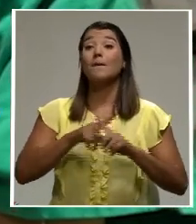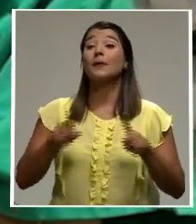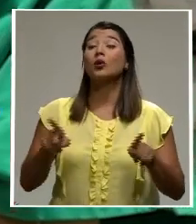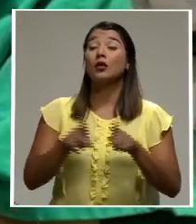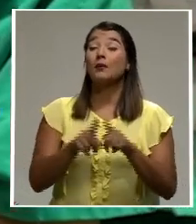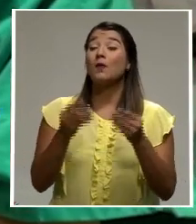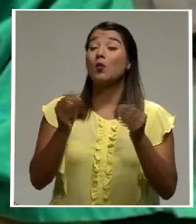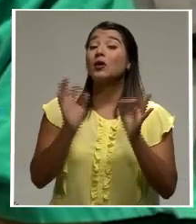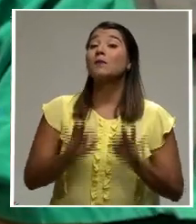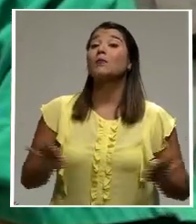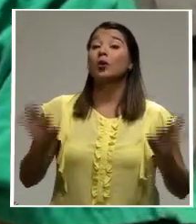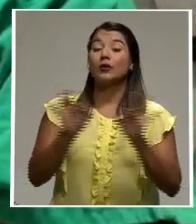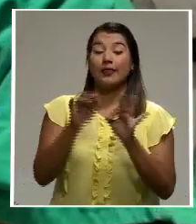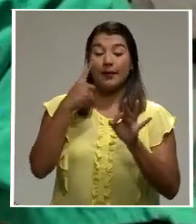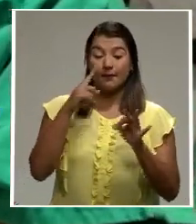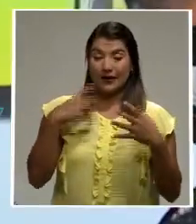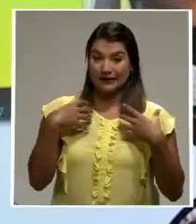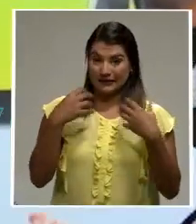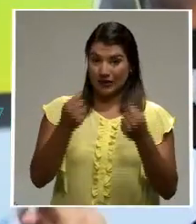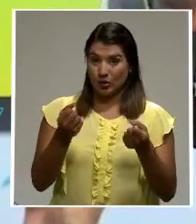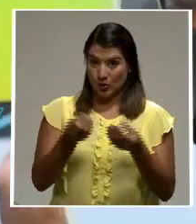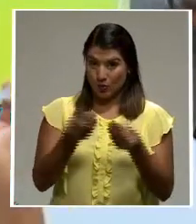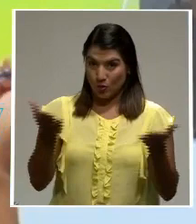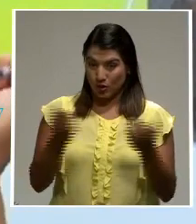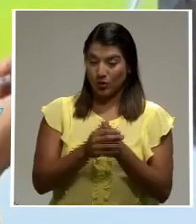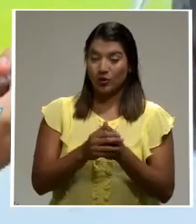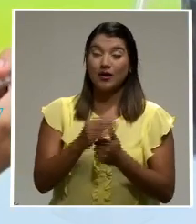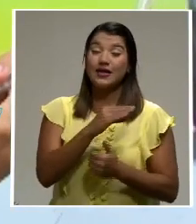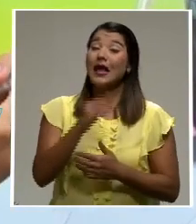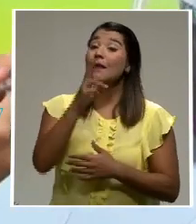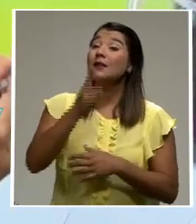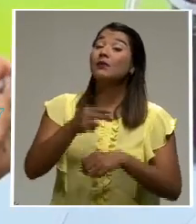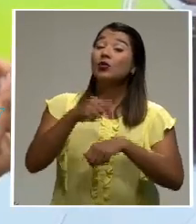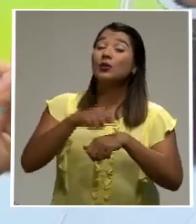la salud pública y a la vez impulsar la recuperación